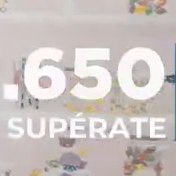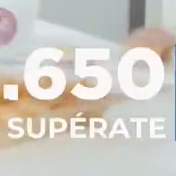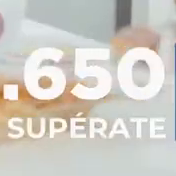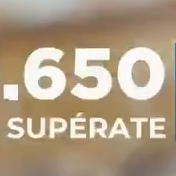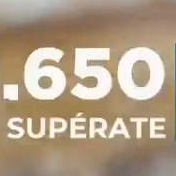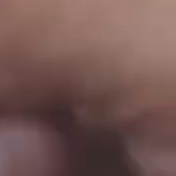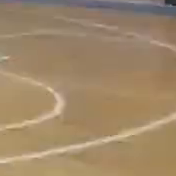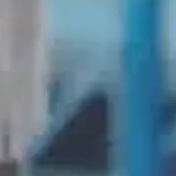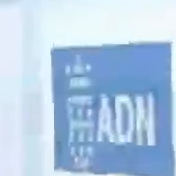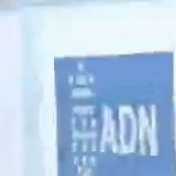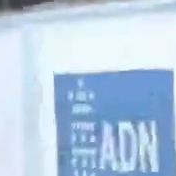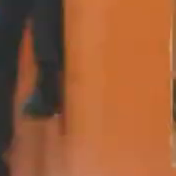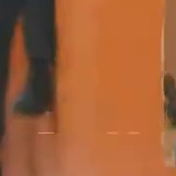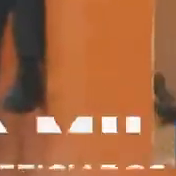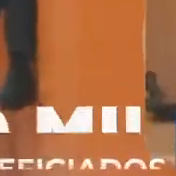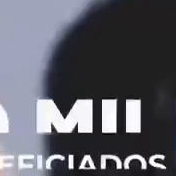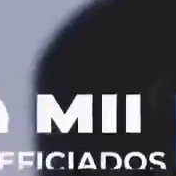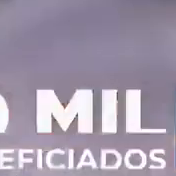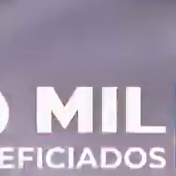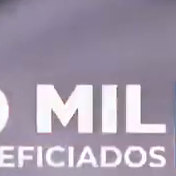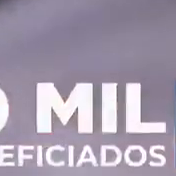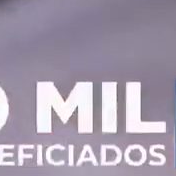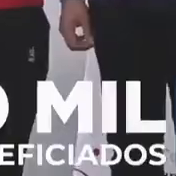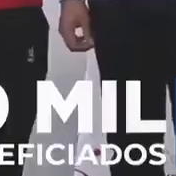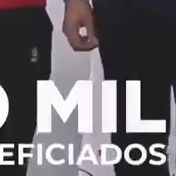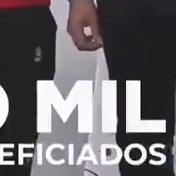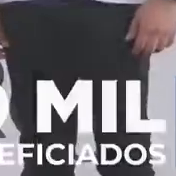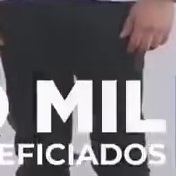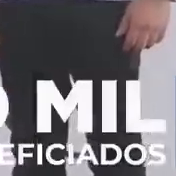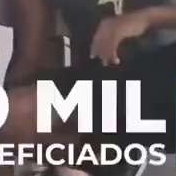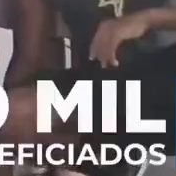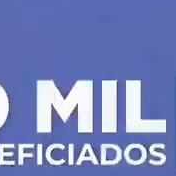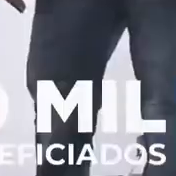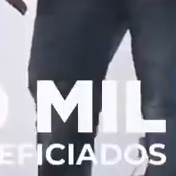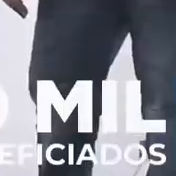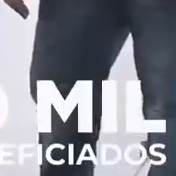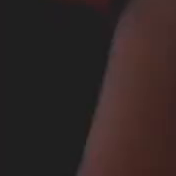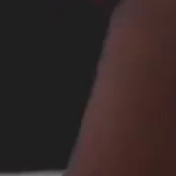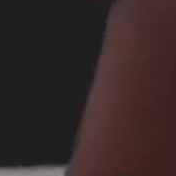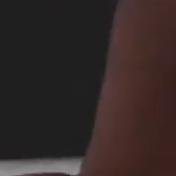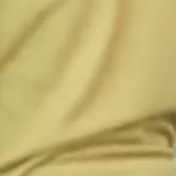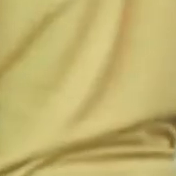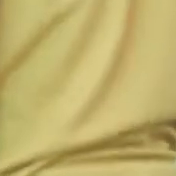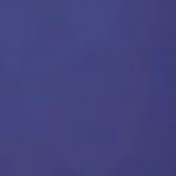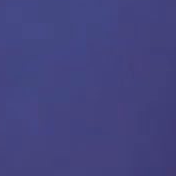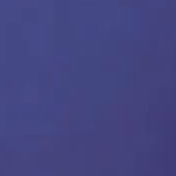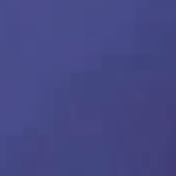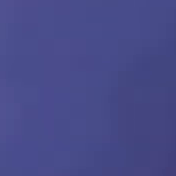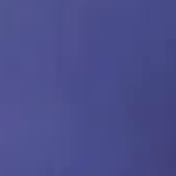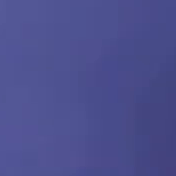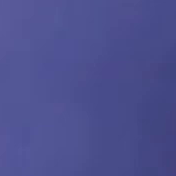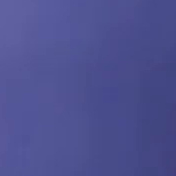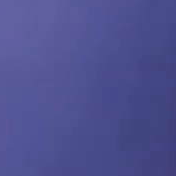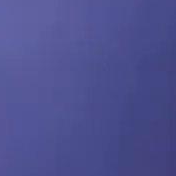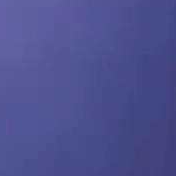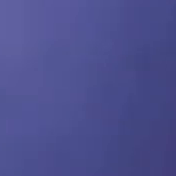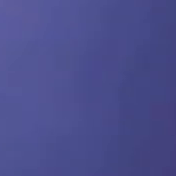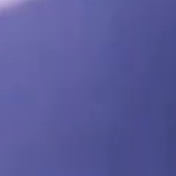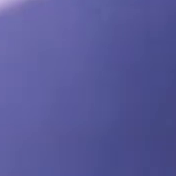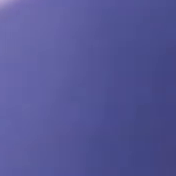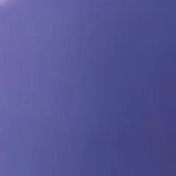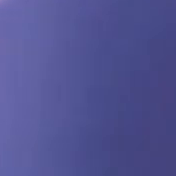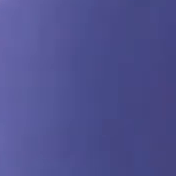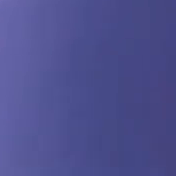tu sueño realidad. Hoy beneficiamos a 500,000 personas más. Estas no son